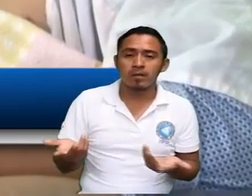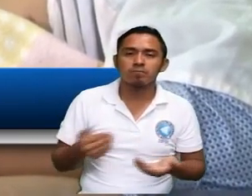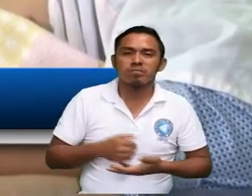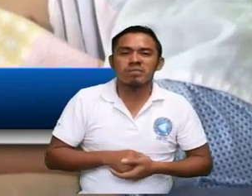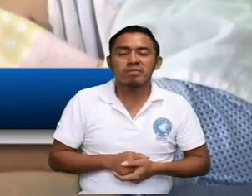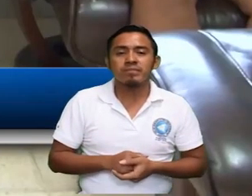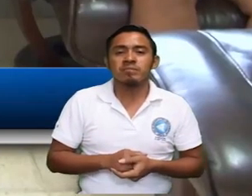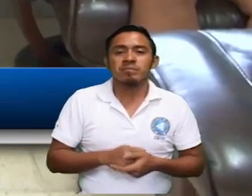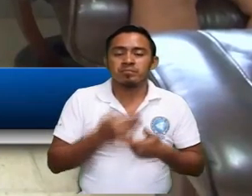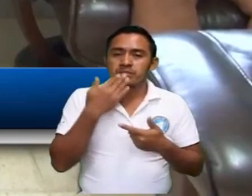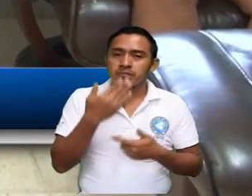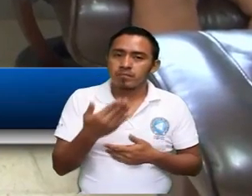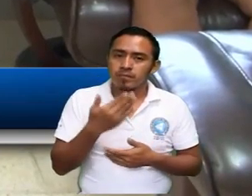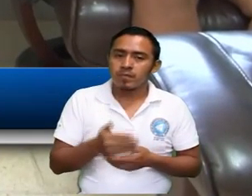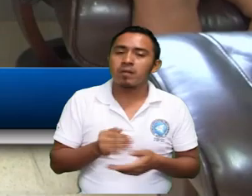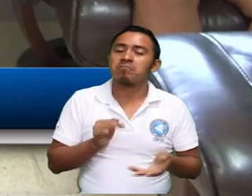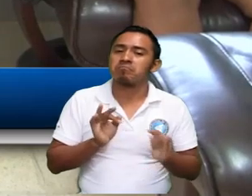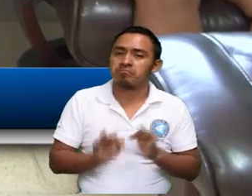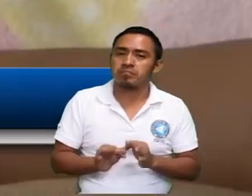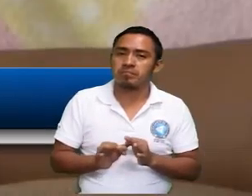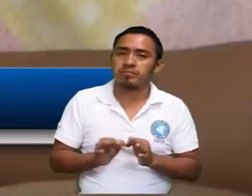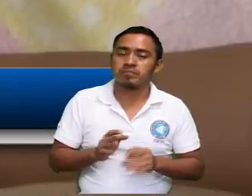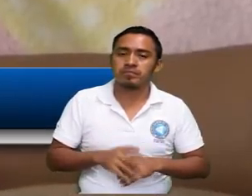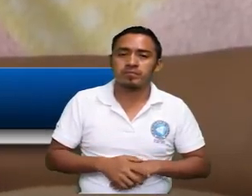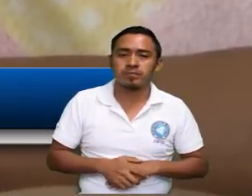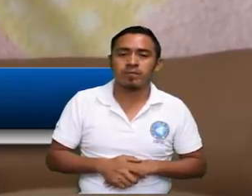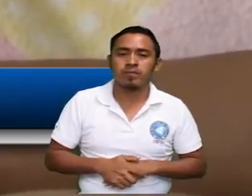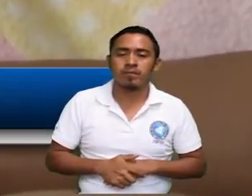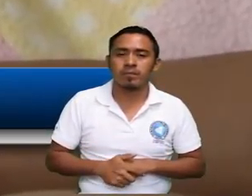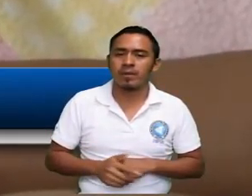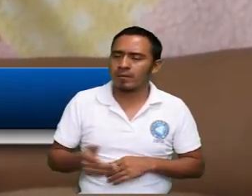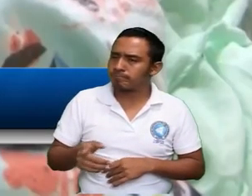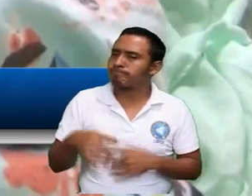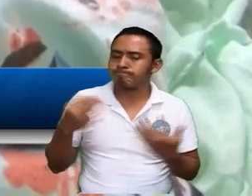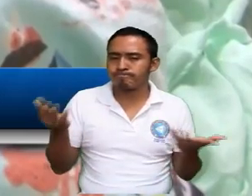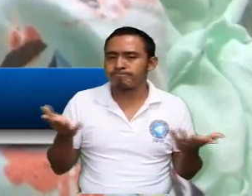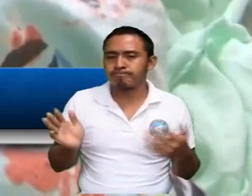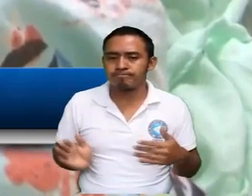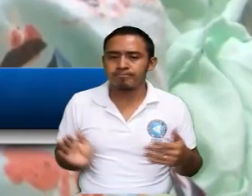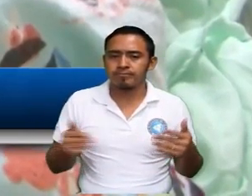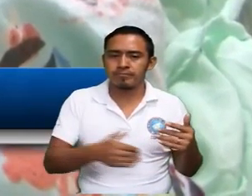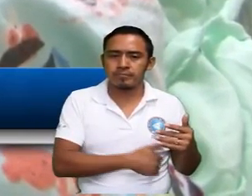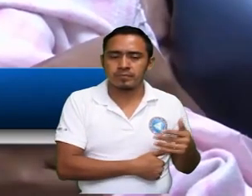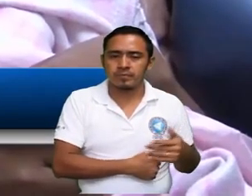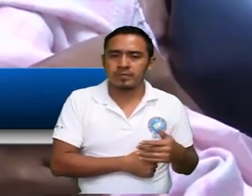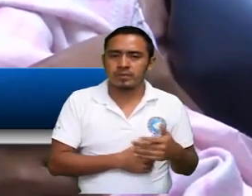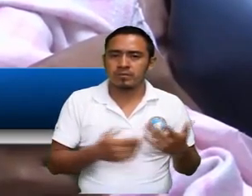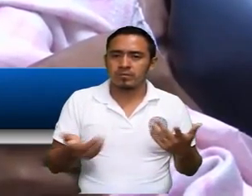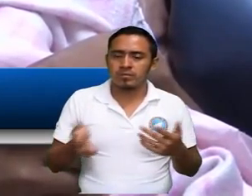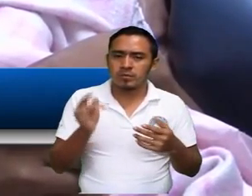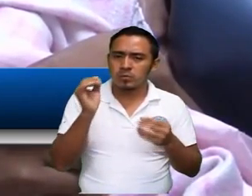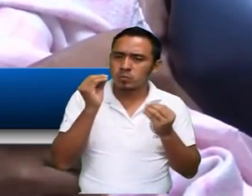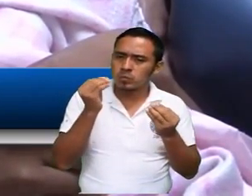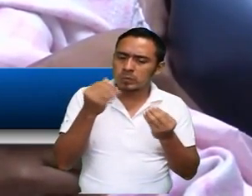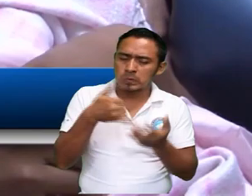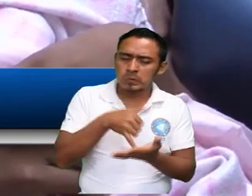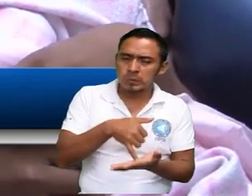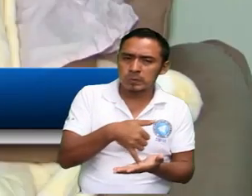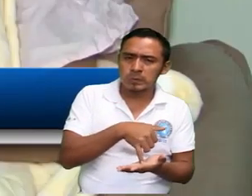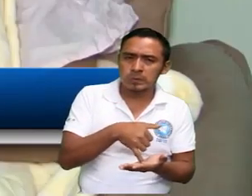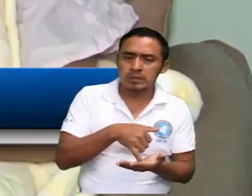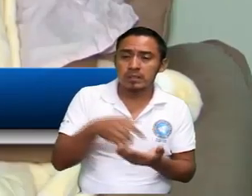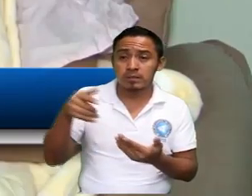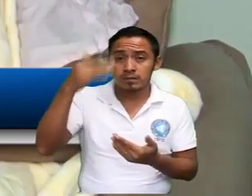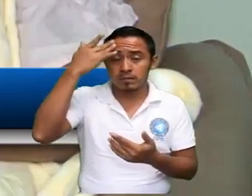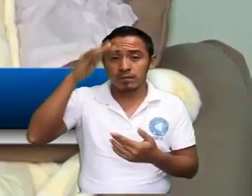y vieron que fue satisfactorio. Obviamente los canguros son, al momento de nacer, son animales que son bien débiles. Usted sabe